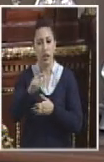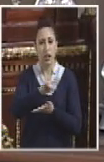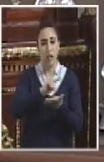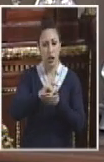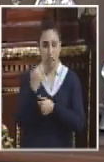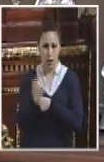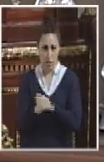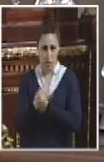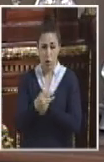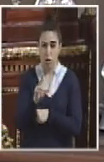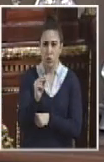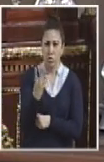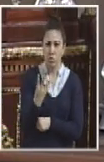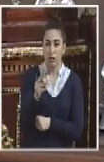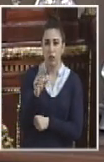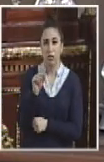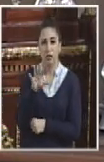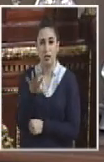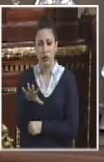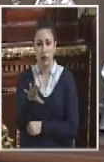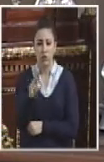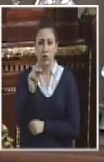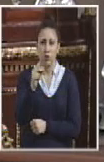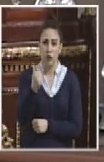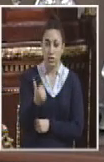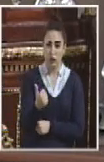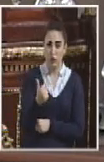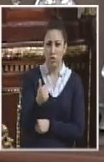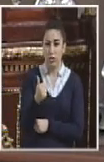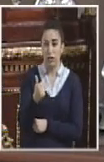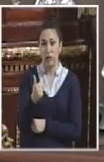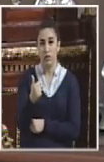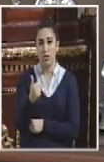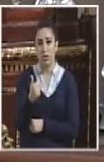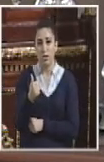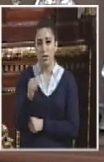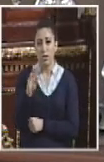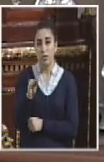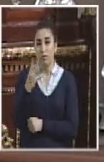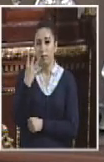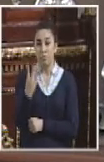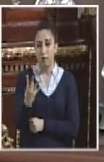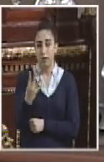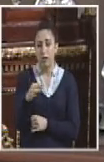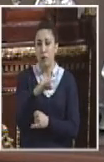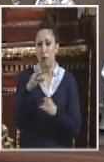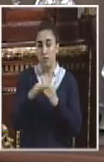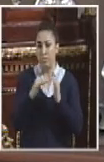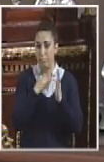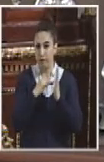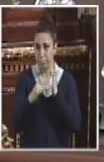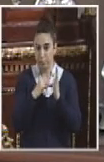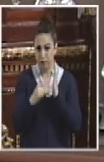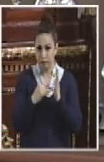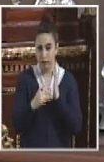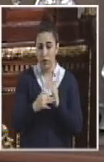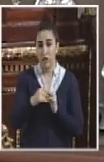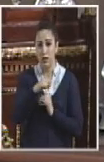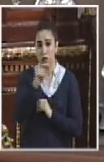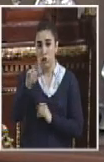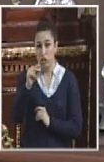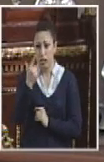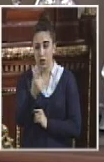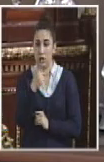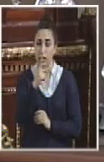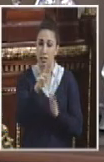Orgánica, 84, 85, 86, 94, penúltimo párrafo, y 187